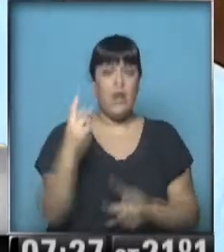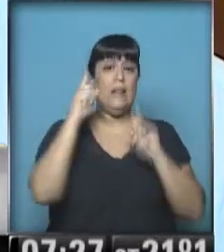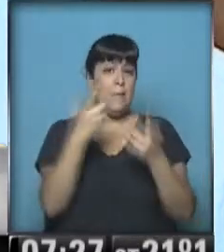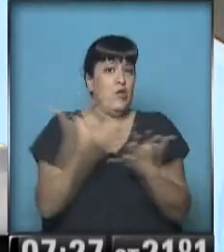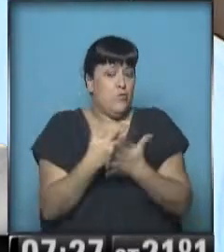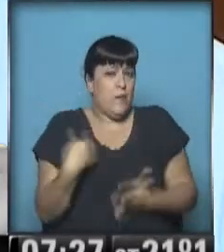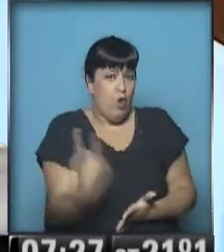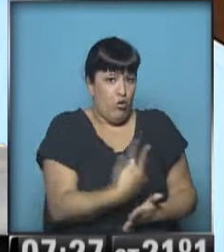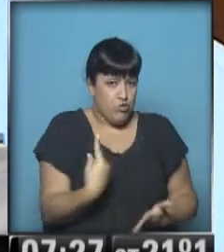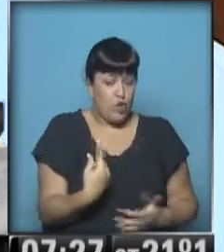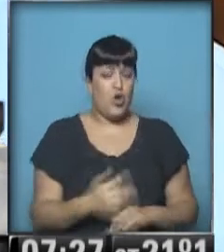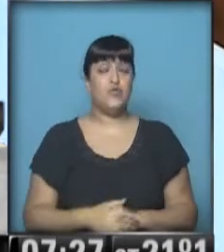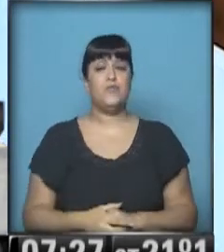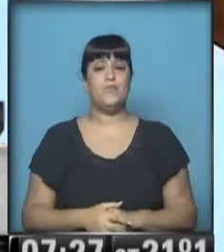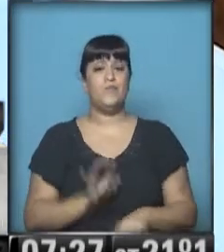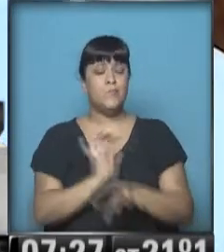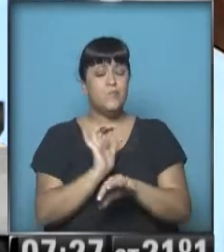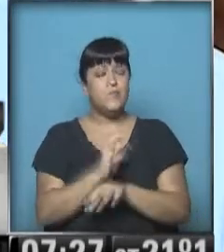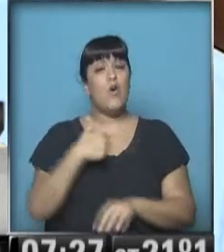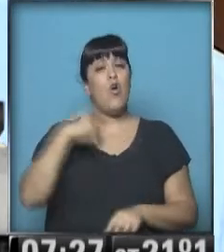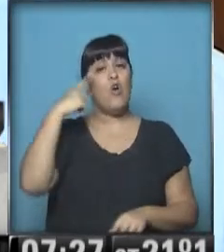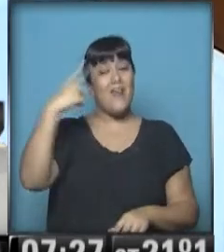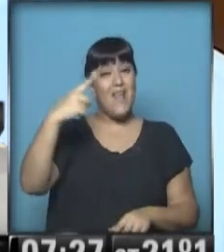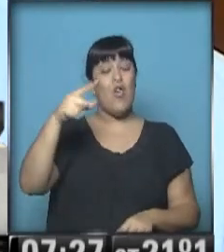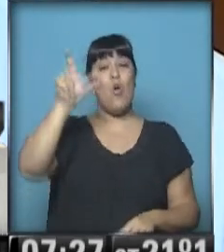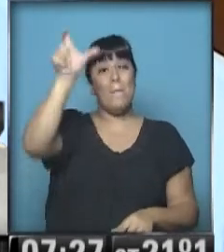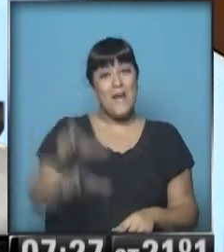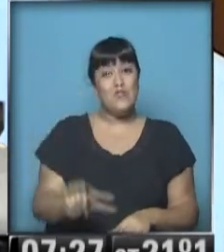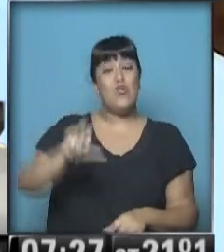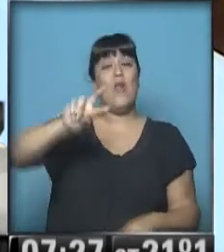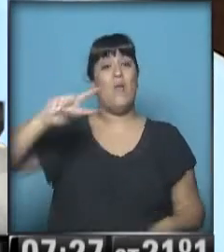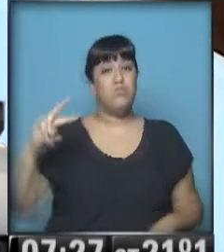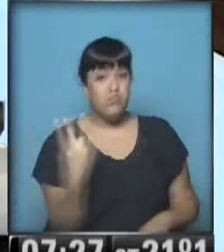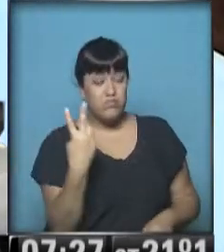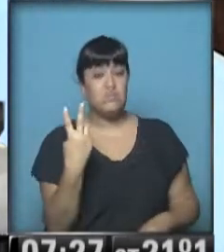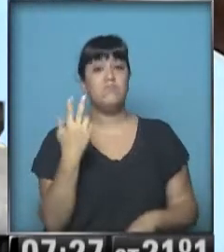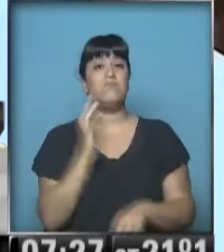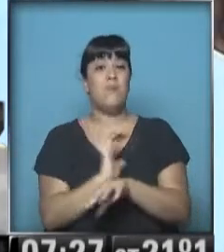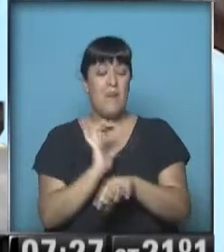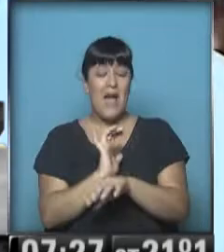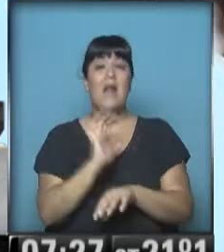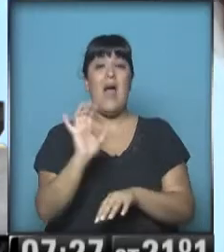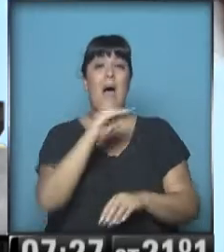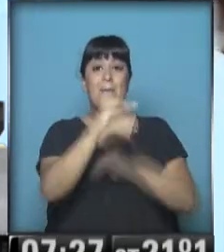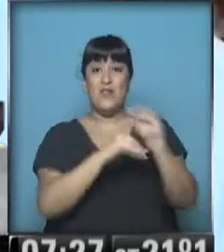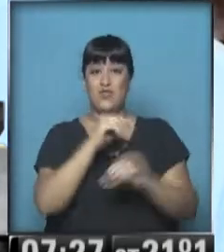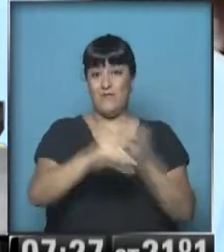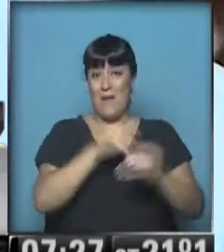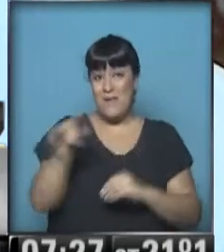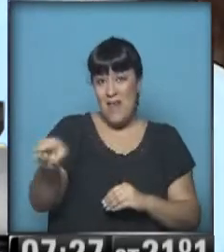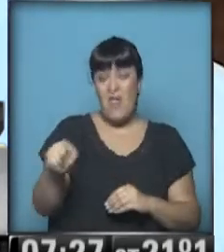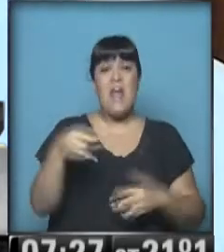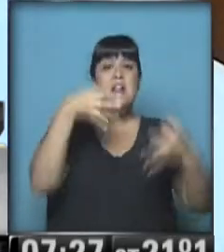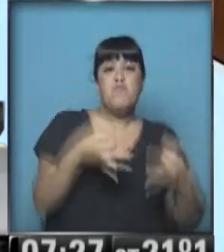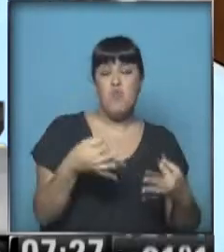nosotros. Así que yo creo que la muerte de una persona para sus seres queridos nunca es